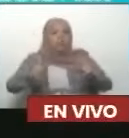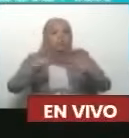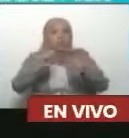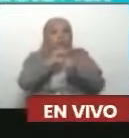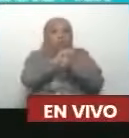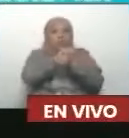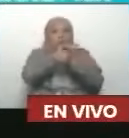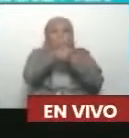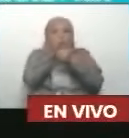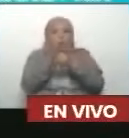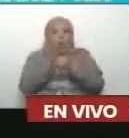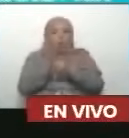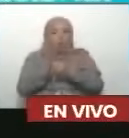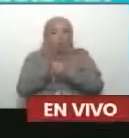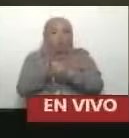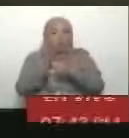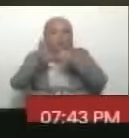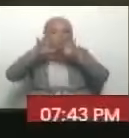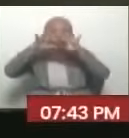apareció la pandemia.